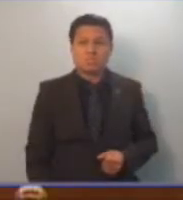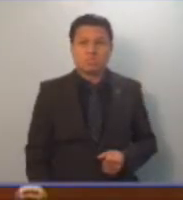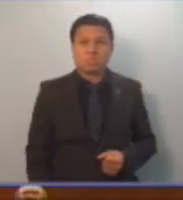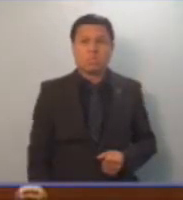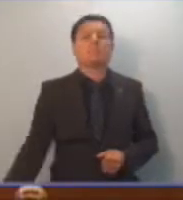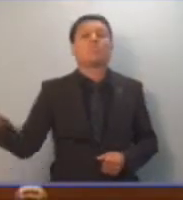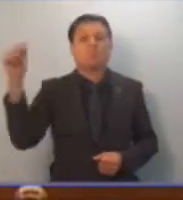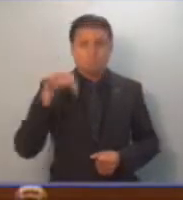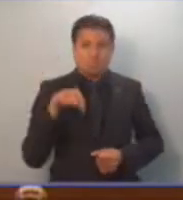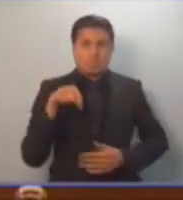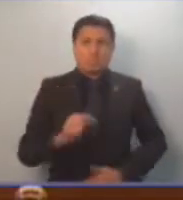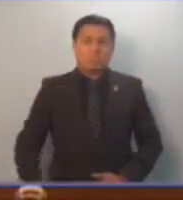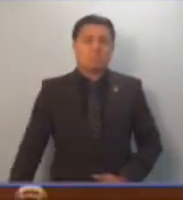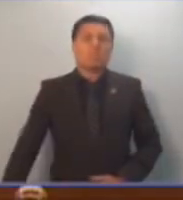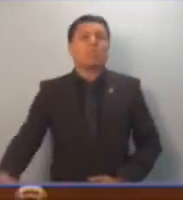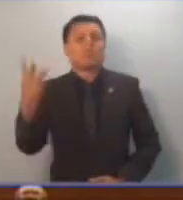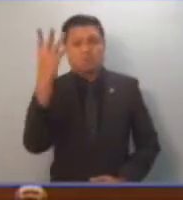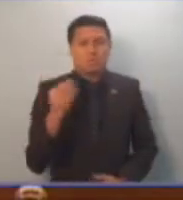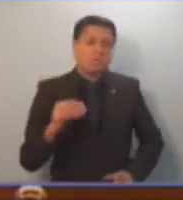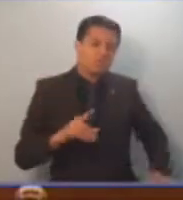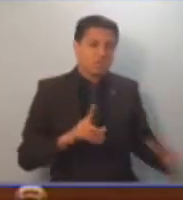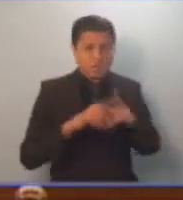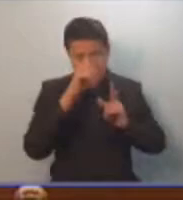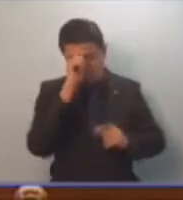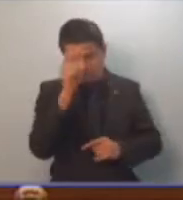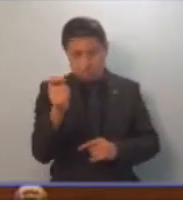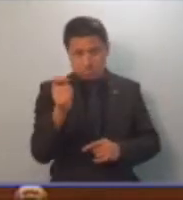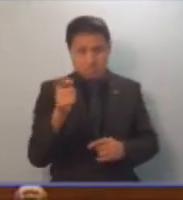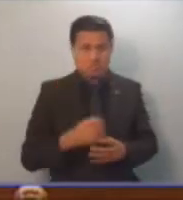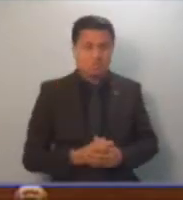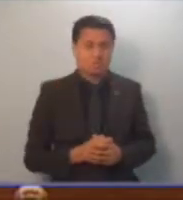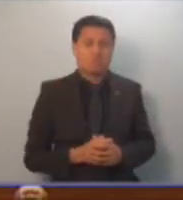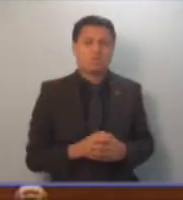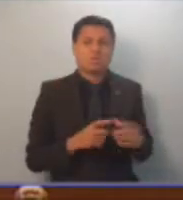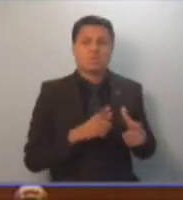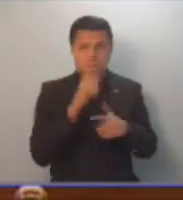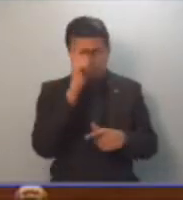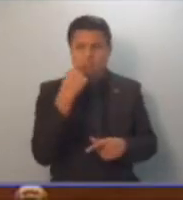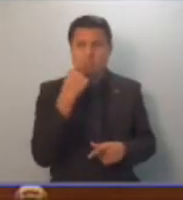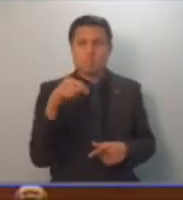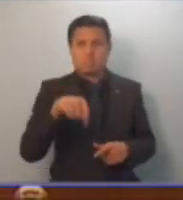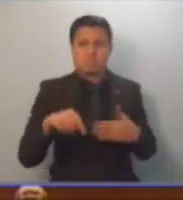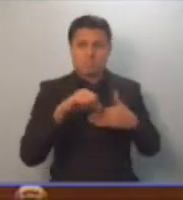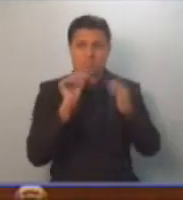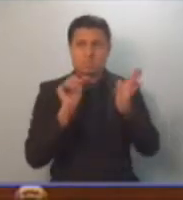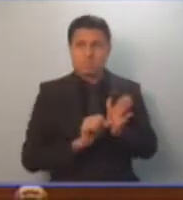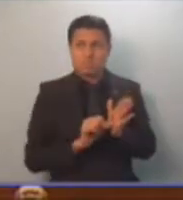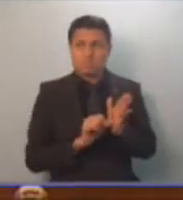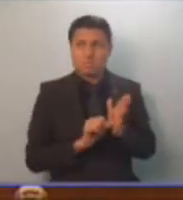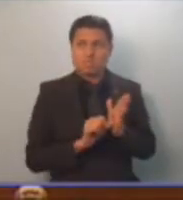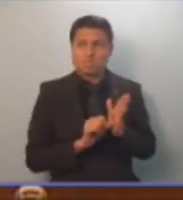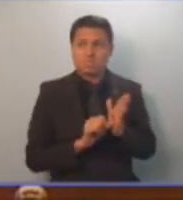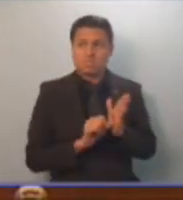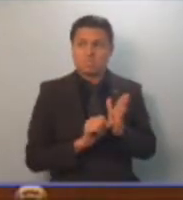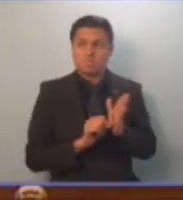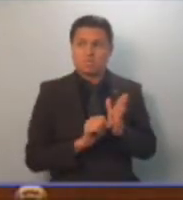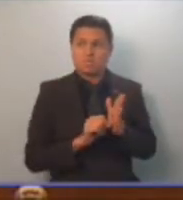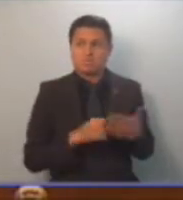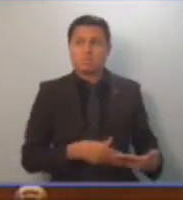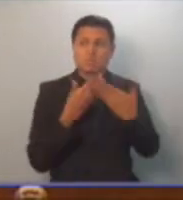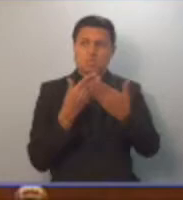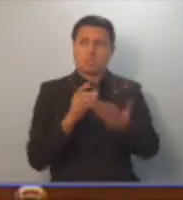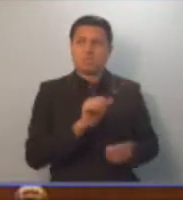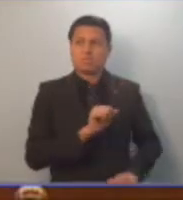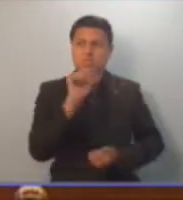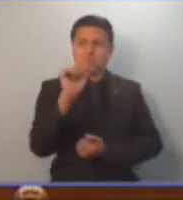Hoy es un día memorable de homenaje en el que esta Asamblea Legislativa extiende el